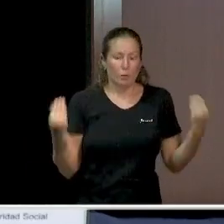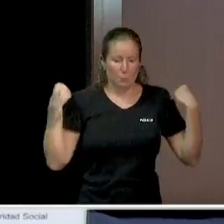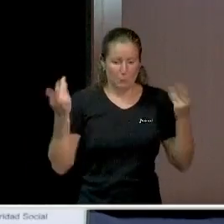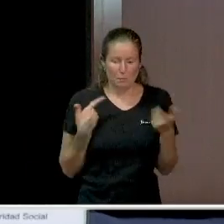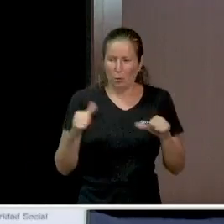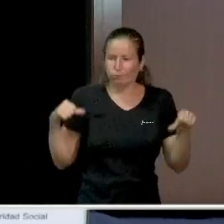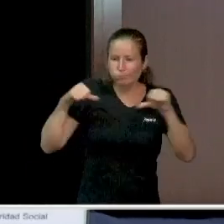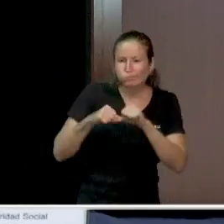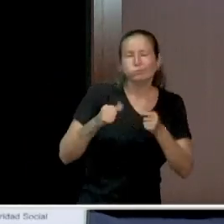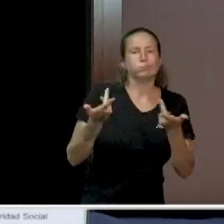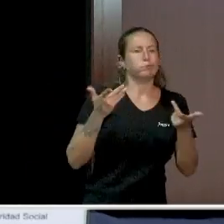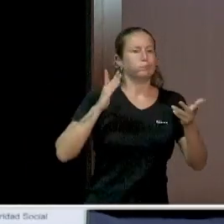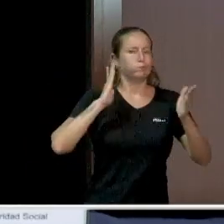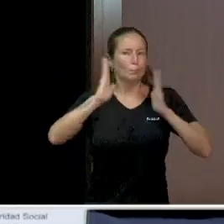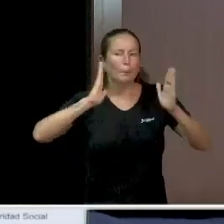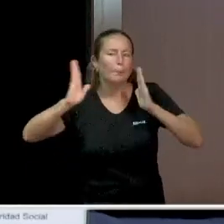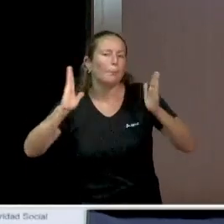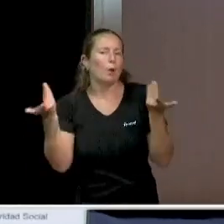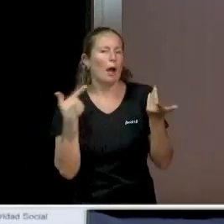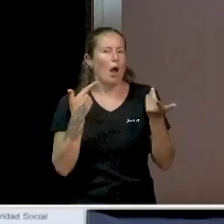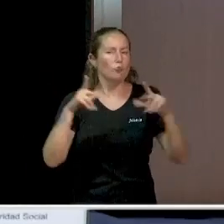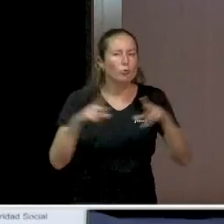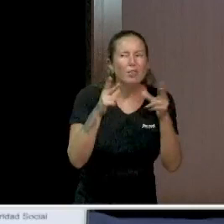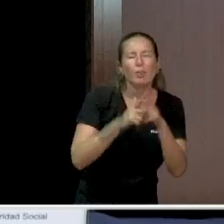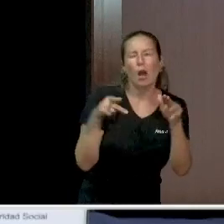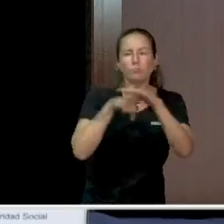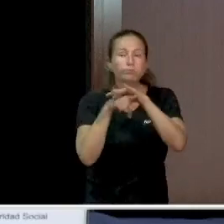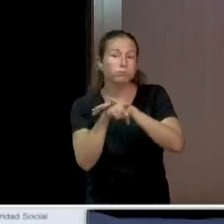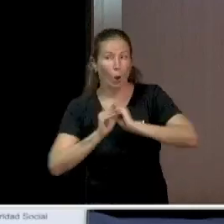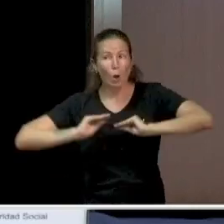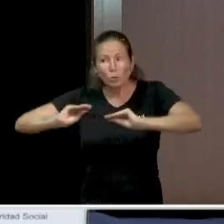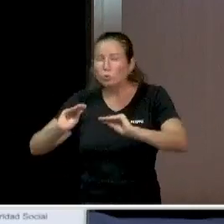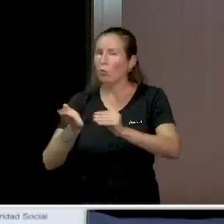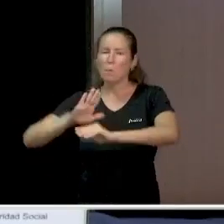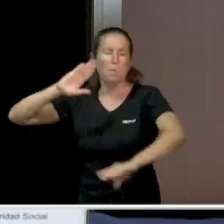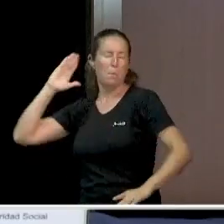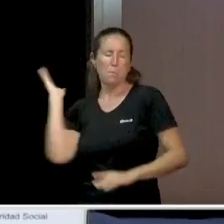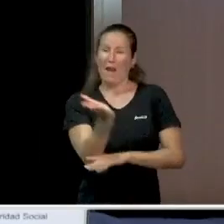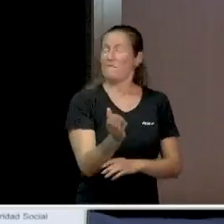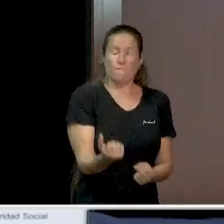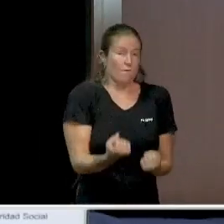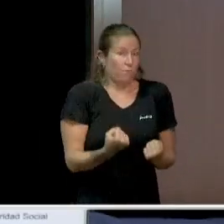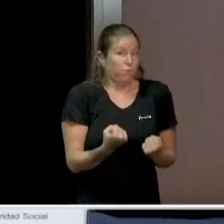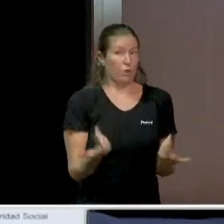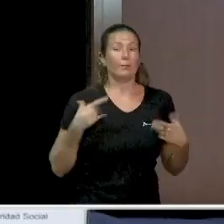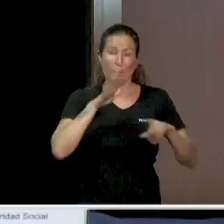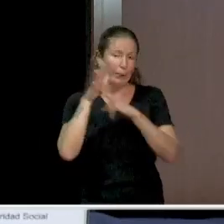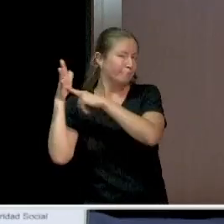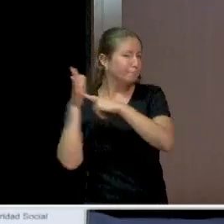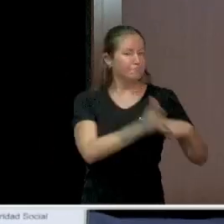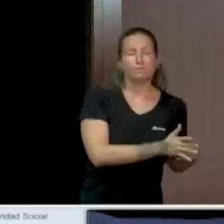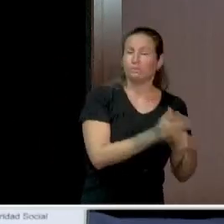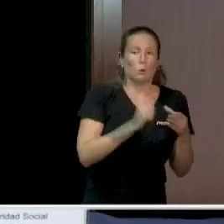estructuras y los procesos sociales, generalmente con efectos devastadores, discriminatorios y